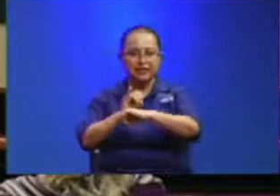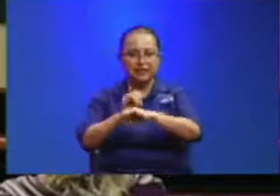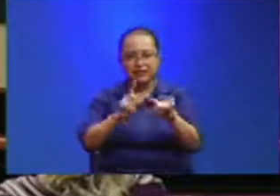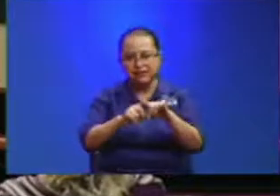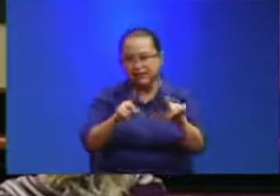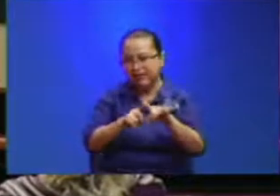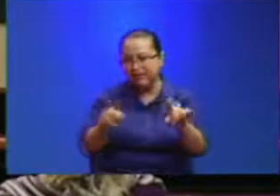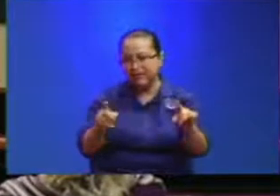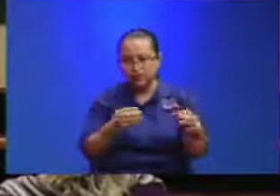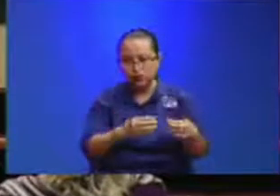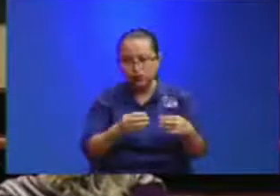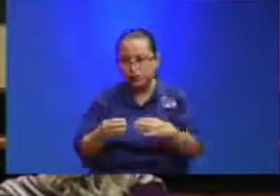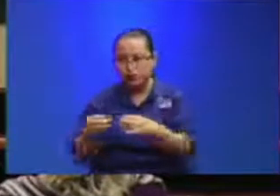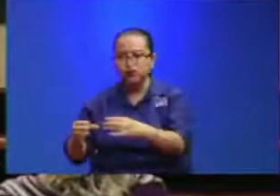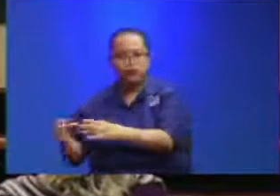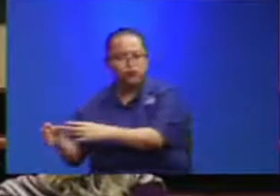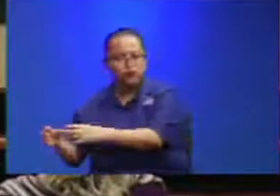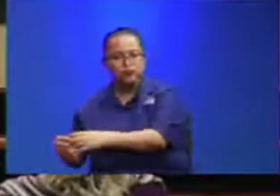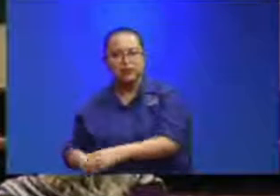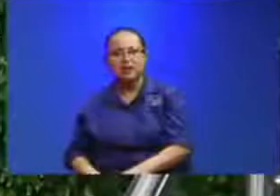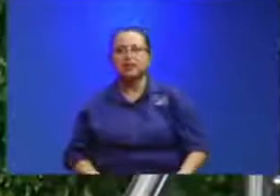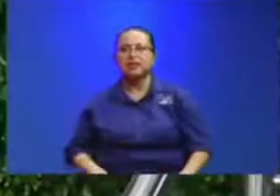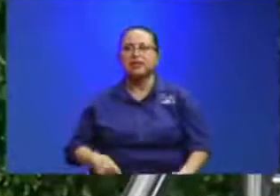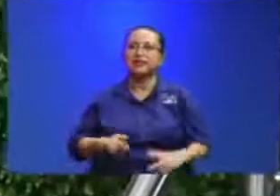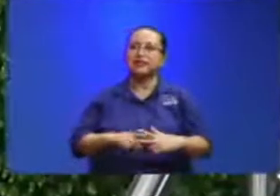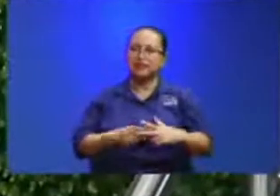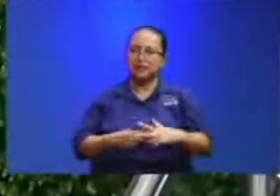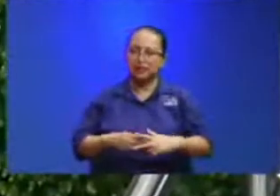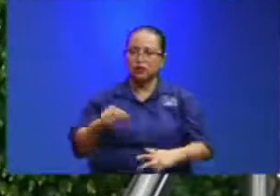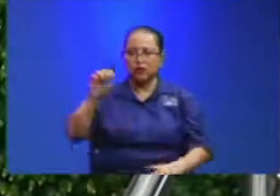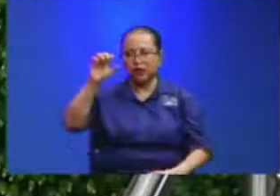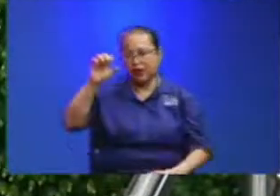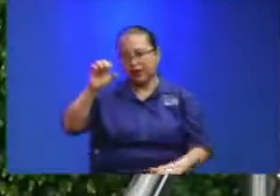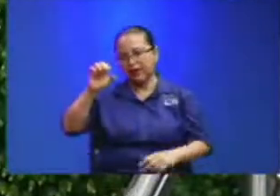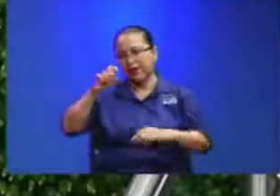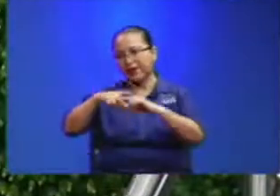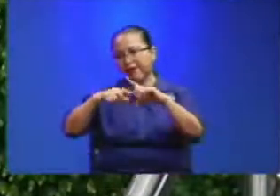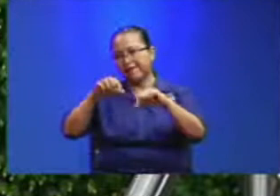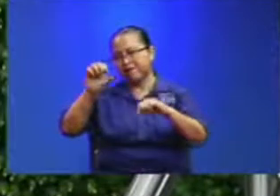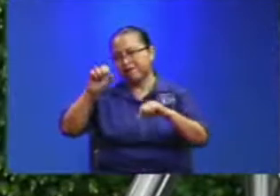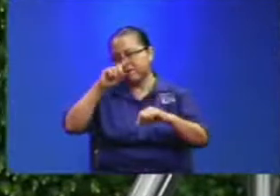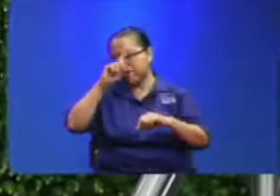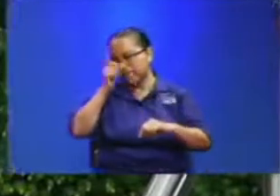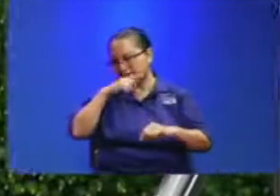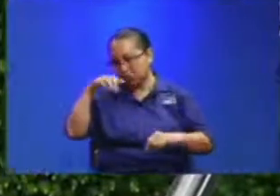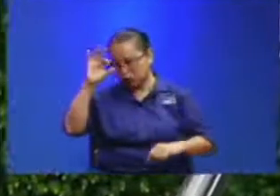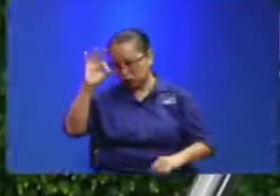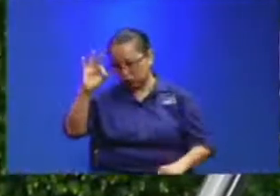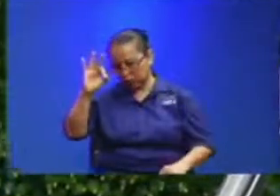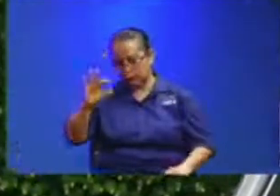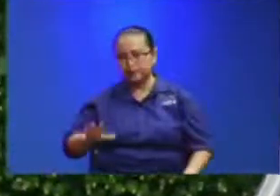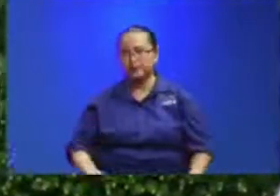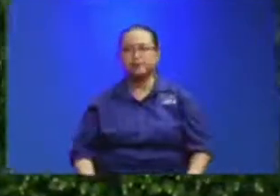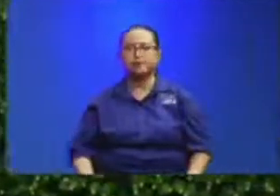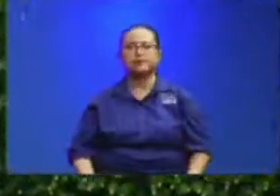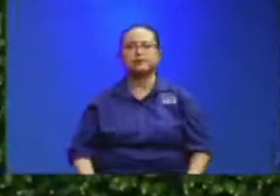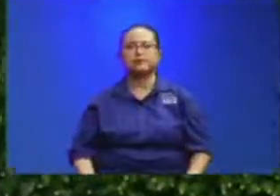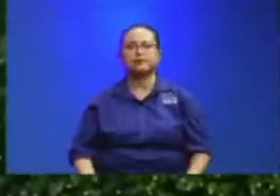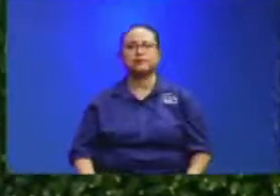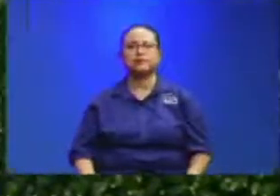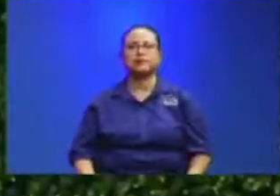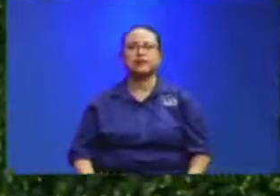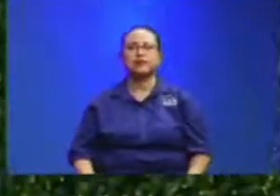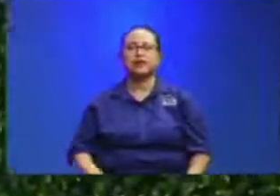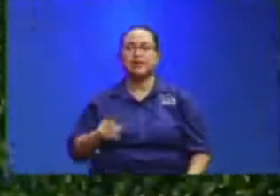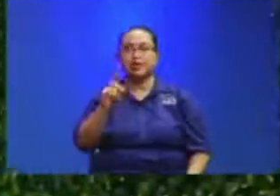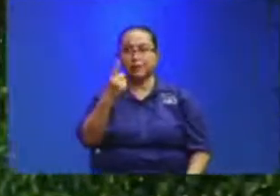libro apocalipsis que empieza con éfeso y termina con la odisea entonces todo lo que hizo en la